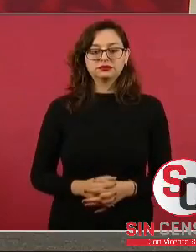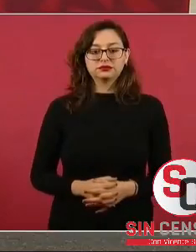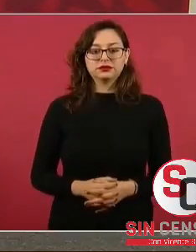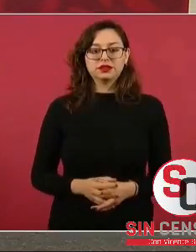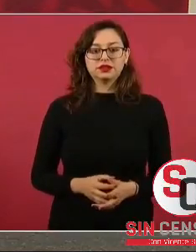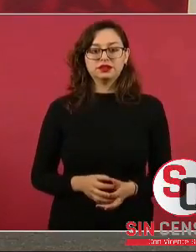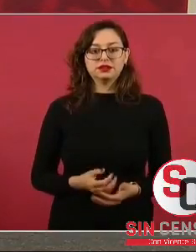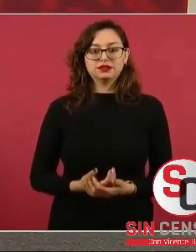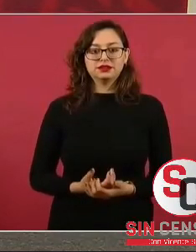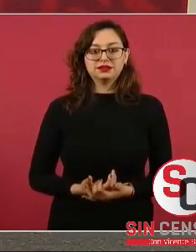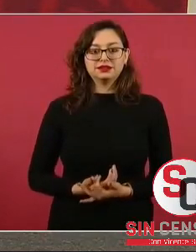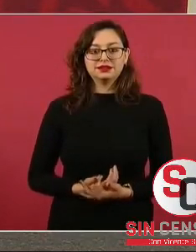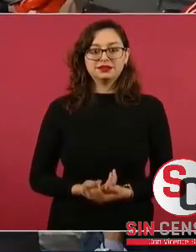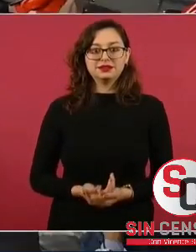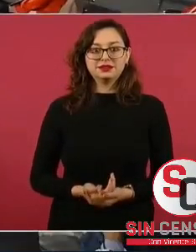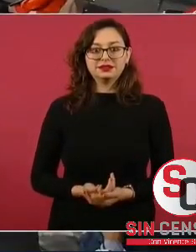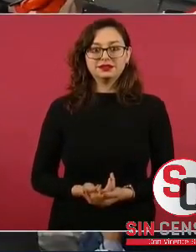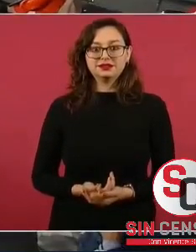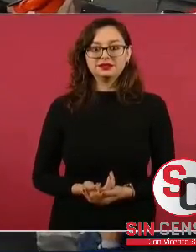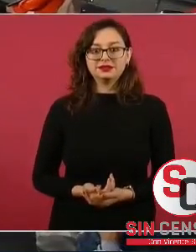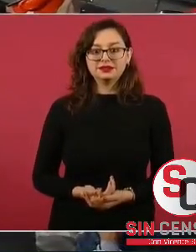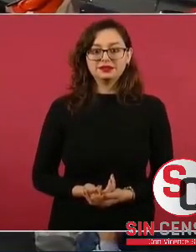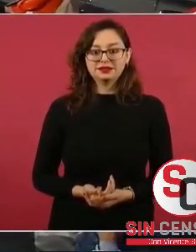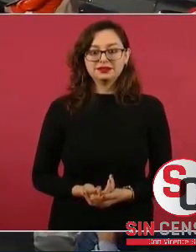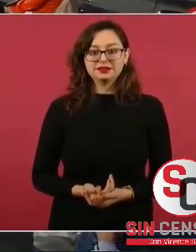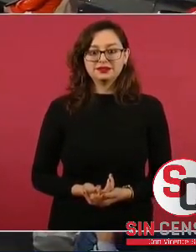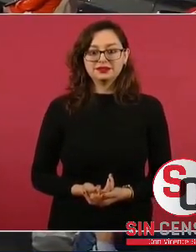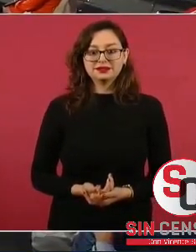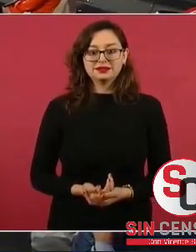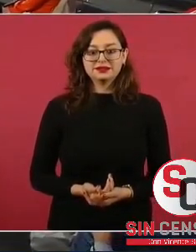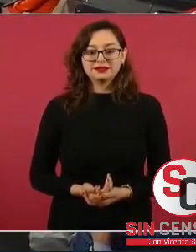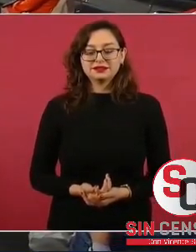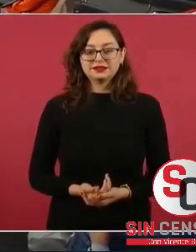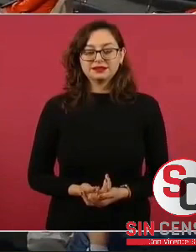A ver, de una vez, porque vienes de Tamaulipas.